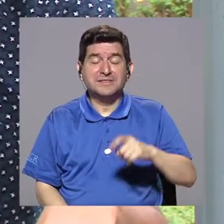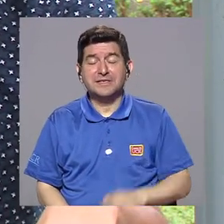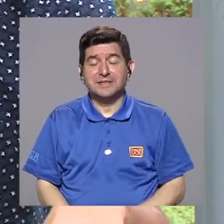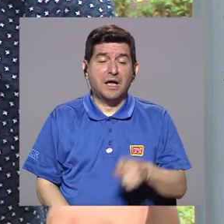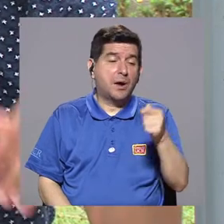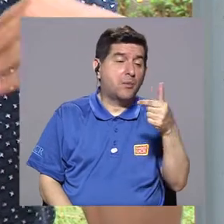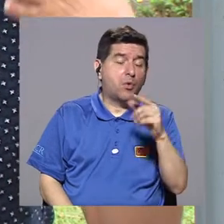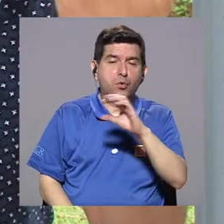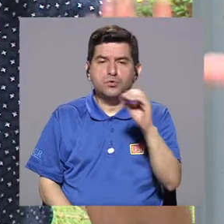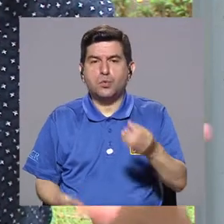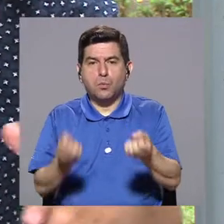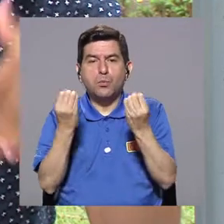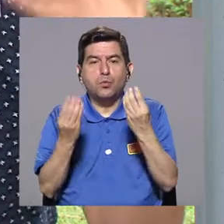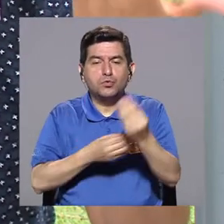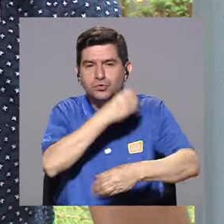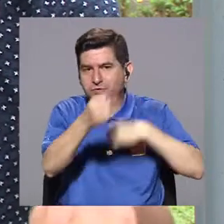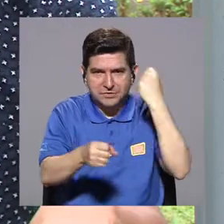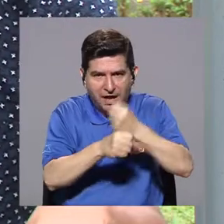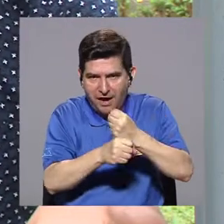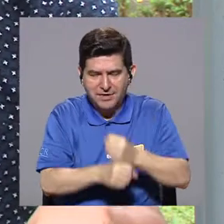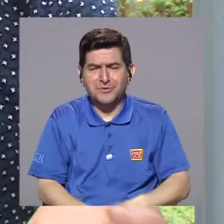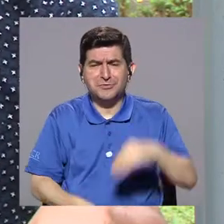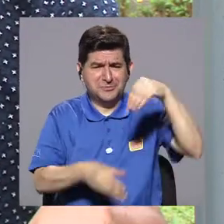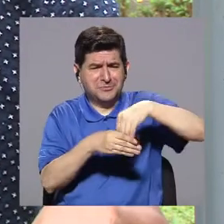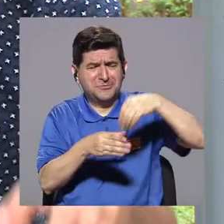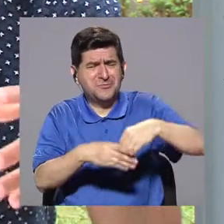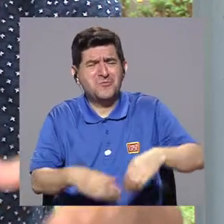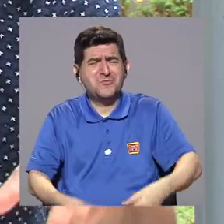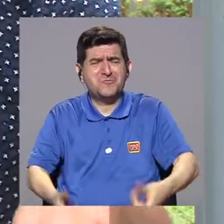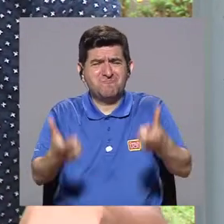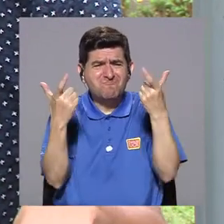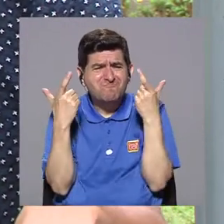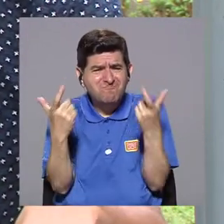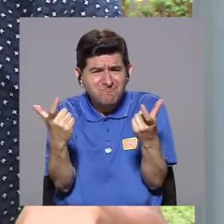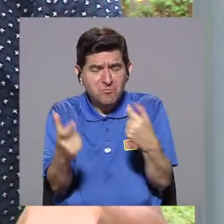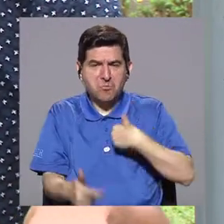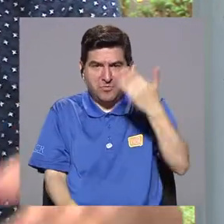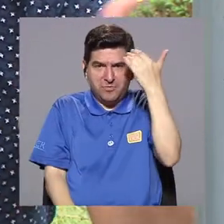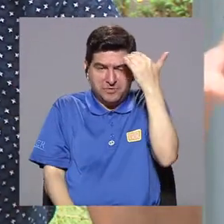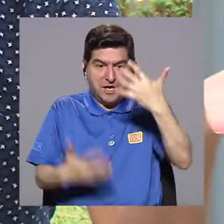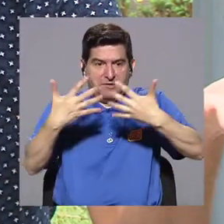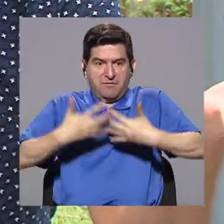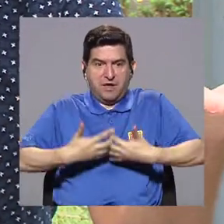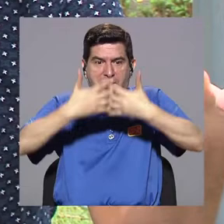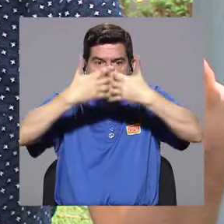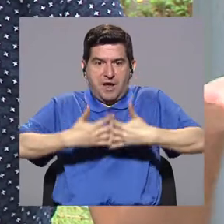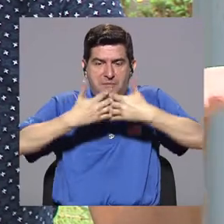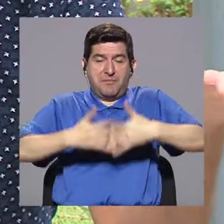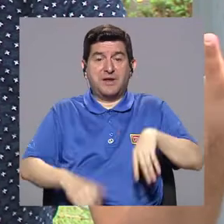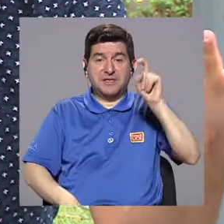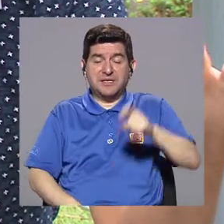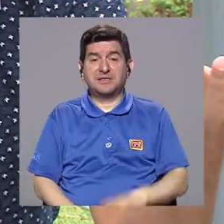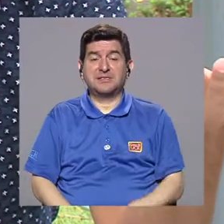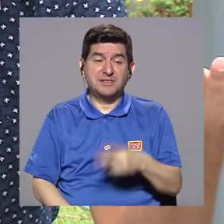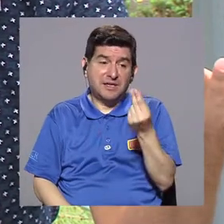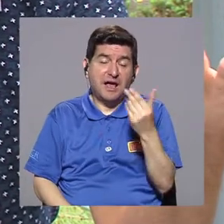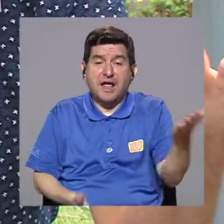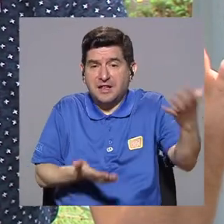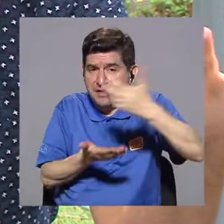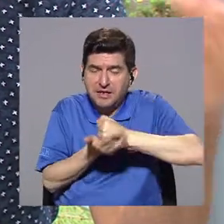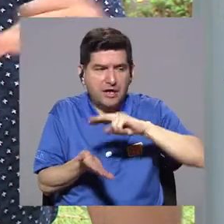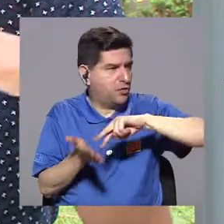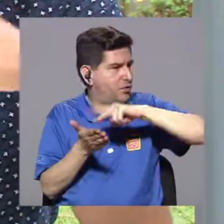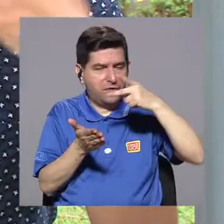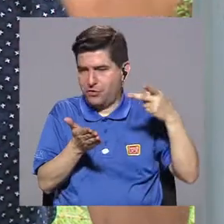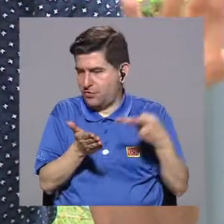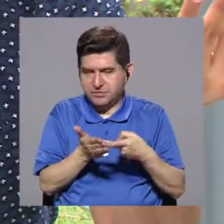¿verdad? Es un proceso bastante extenso, es un proceso en el que se invierte mucha plata, y uno sabe que son compañías que tienen que recuperar inversión,